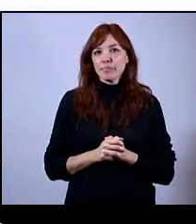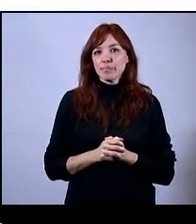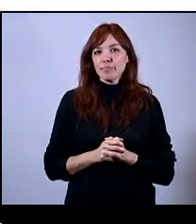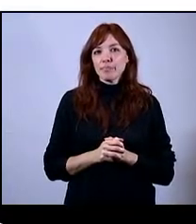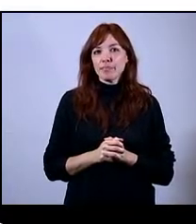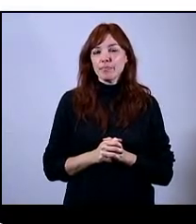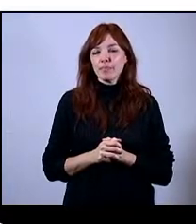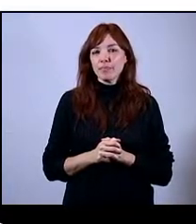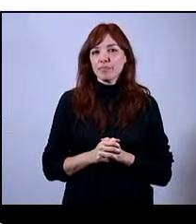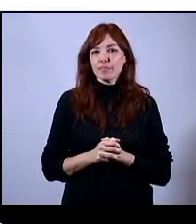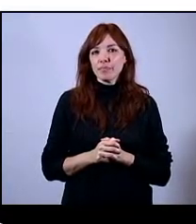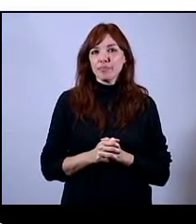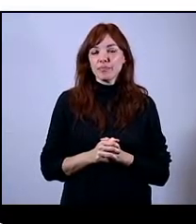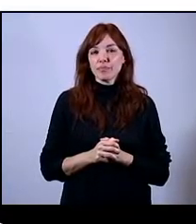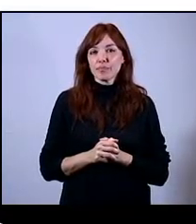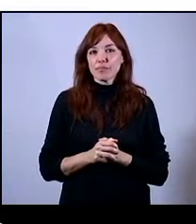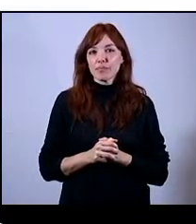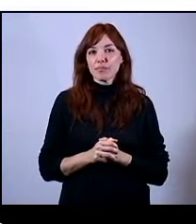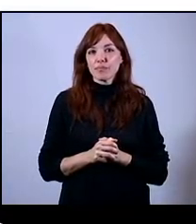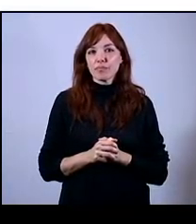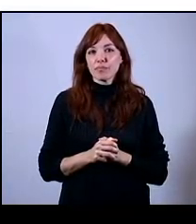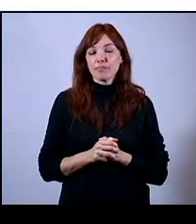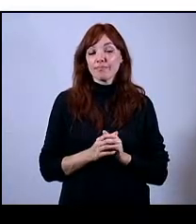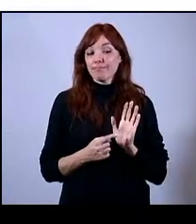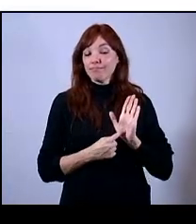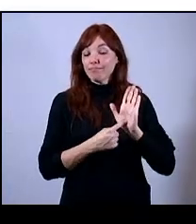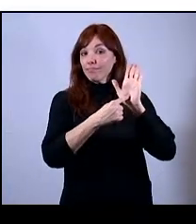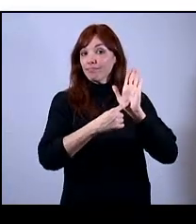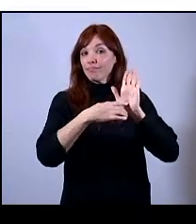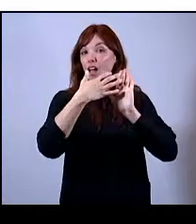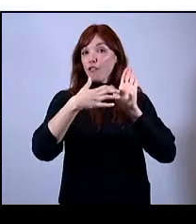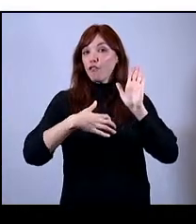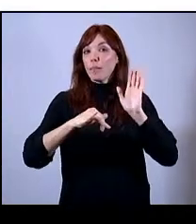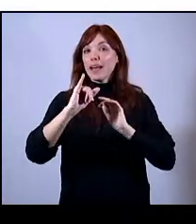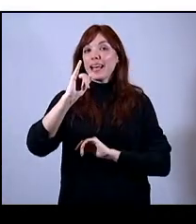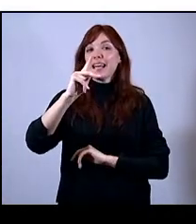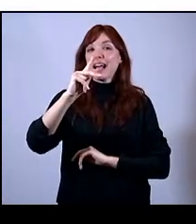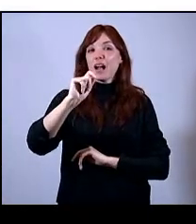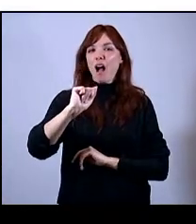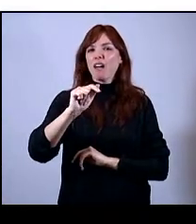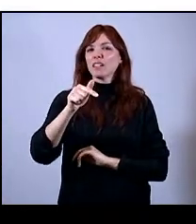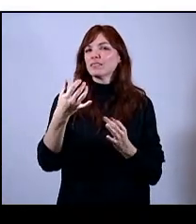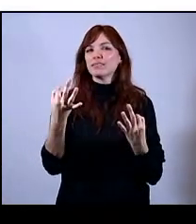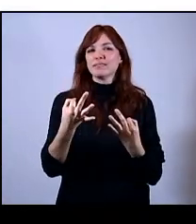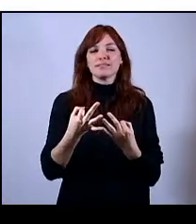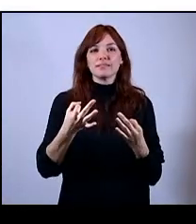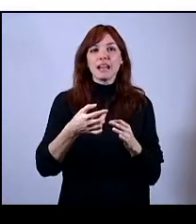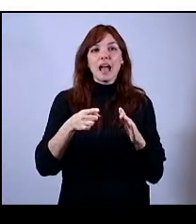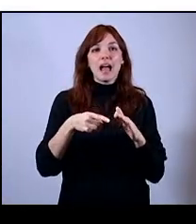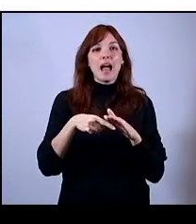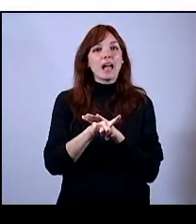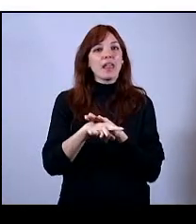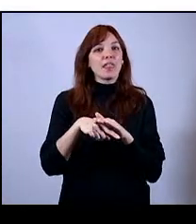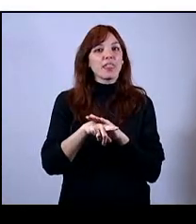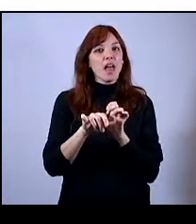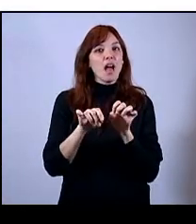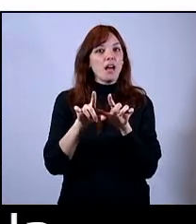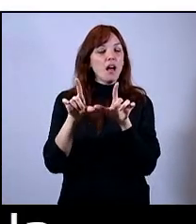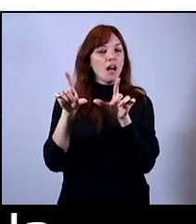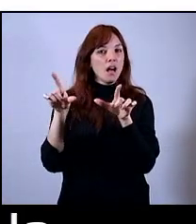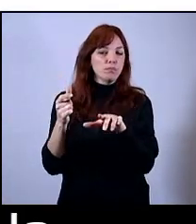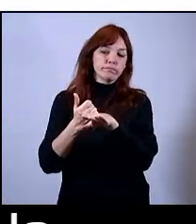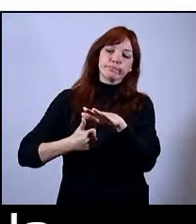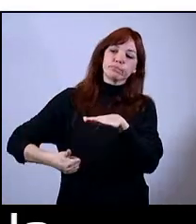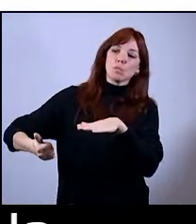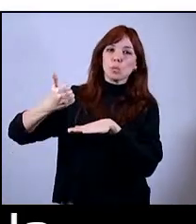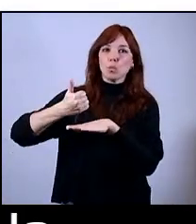Esto está sacado de un informe de la ICA. La ICA es la agencia, que ahora va a tener una agencia por encima, es